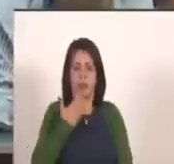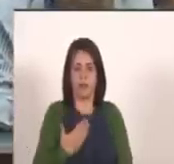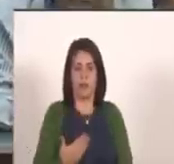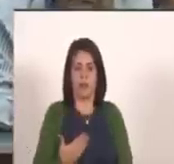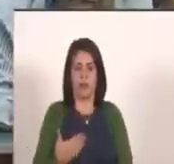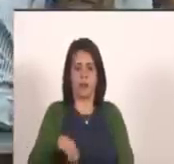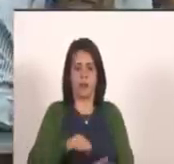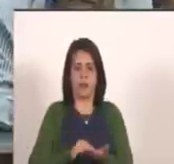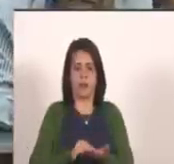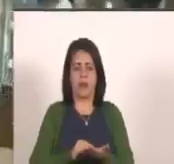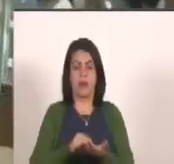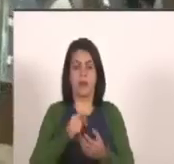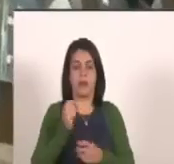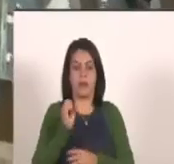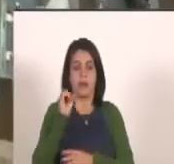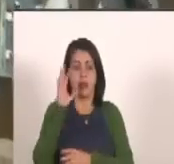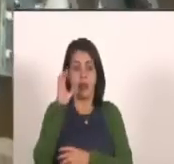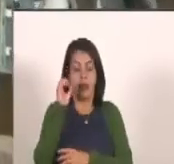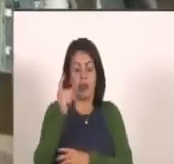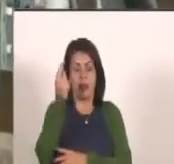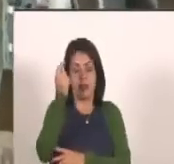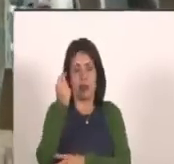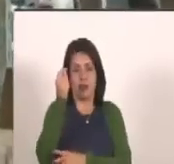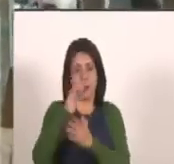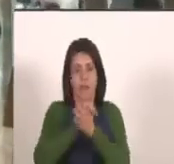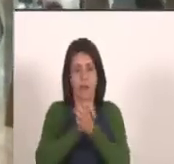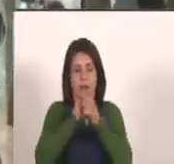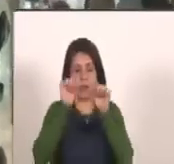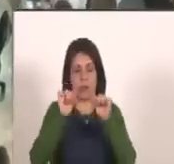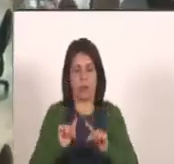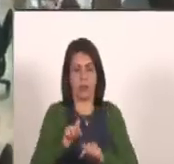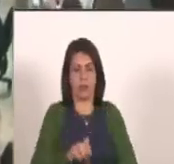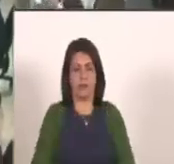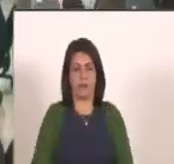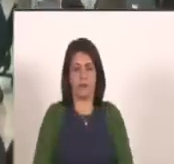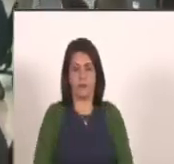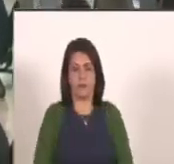pido con su venia y la de todos los parlamentarios, colegas aquí,